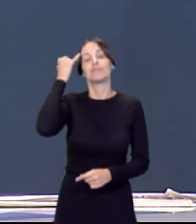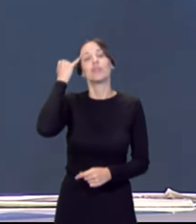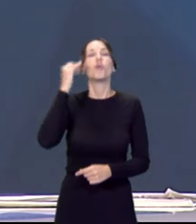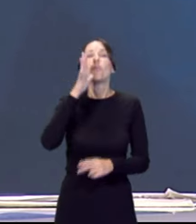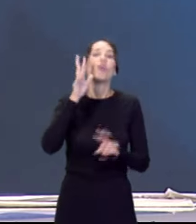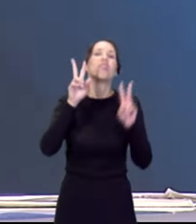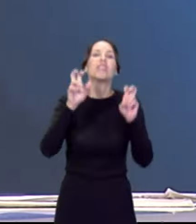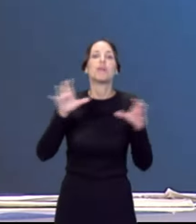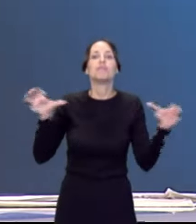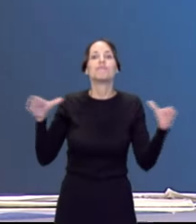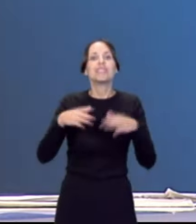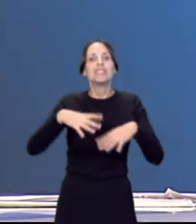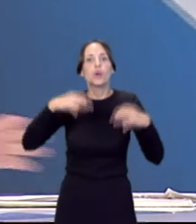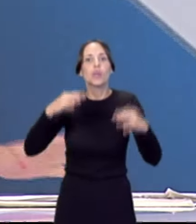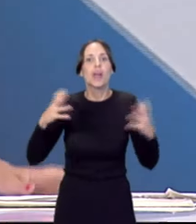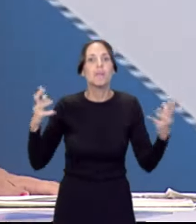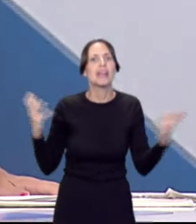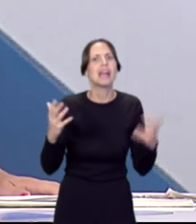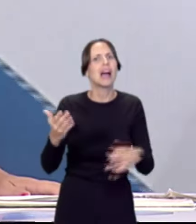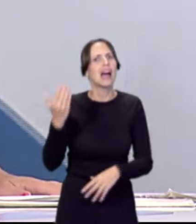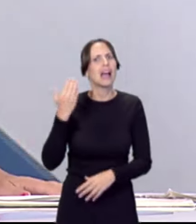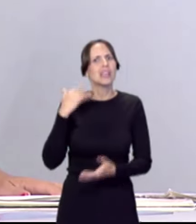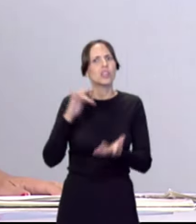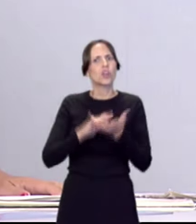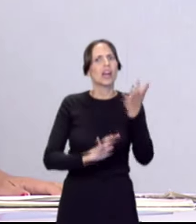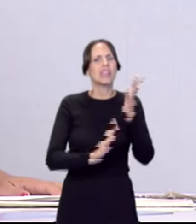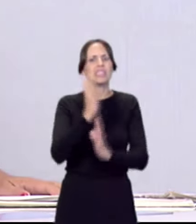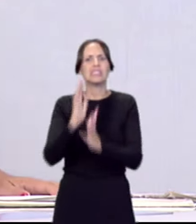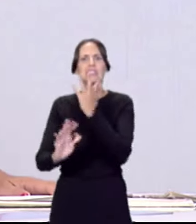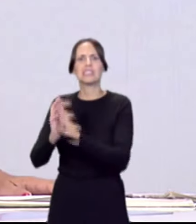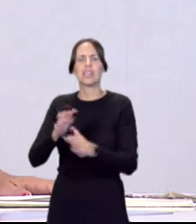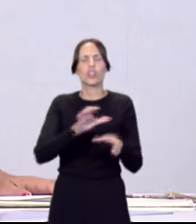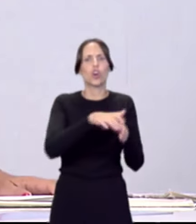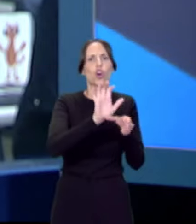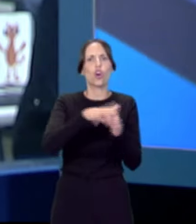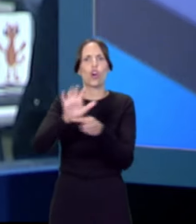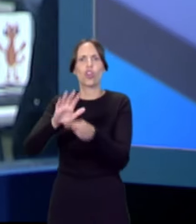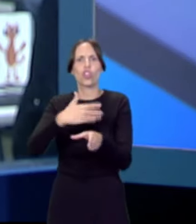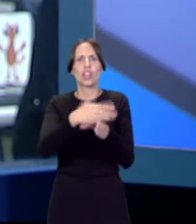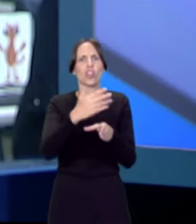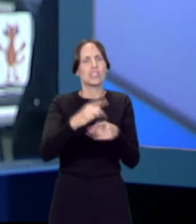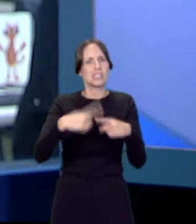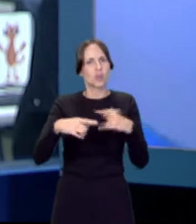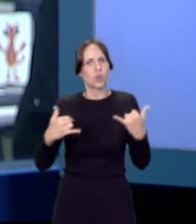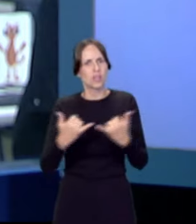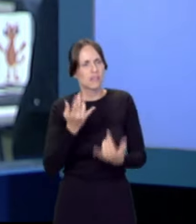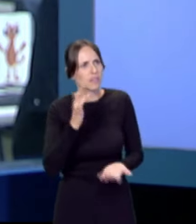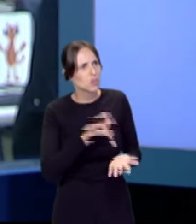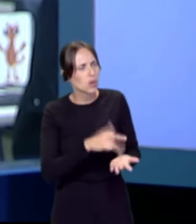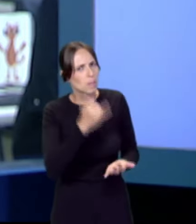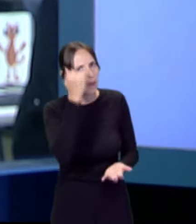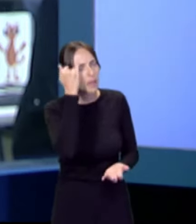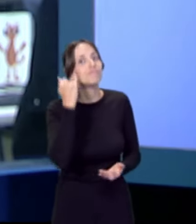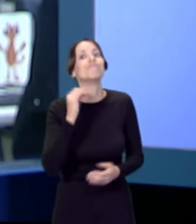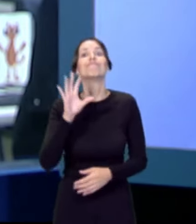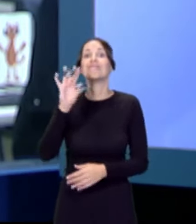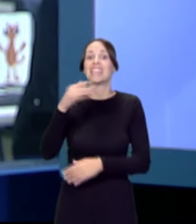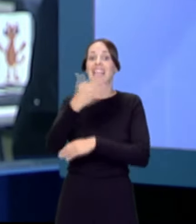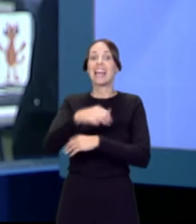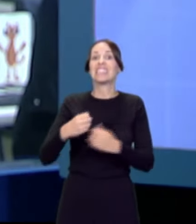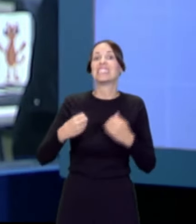seguridad y emergencias anoche en varios incendios de contenedores en Santa Cruz de Tenerife. Sí, Pilar, hasta en 7 calles de la